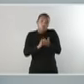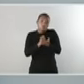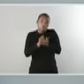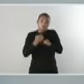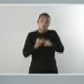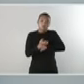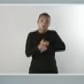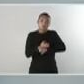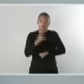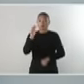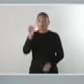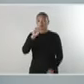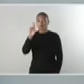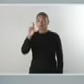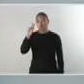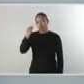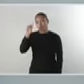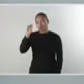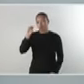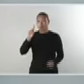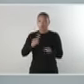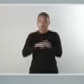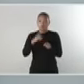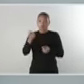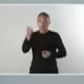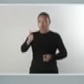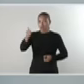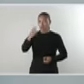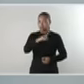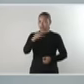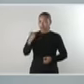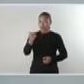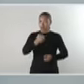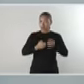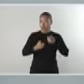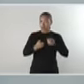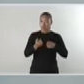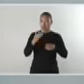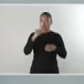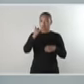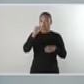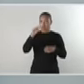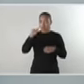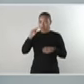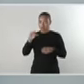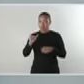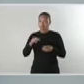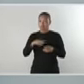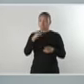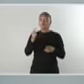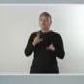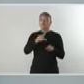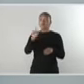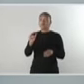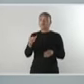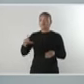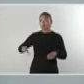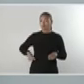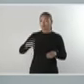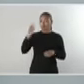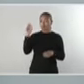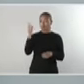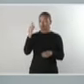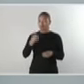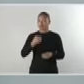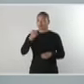por cada 100 pesos que ingresan a la hacienda pública Estatal la federación aporta 96 pesos y